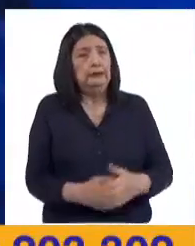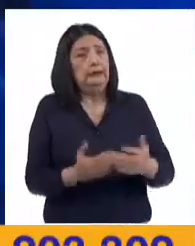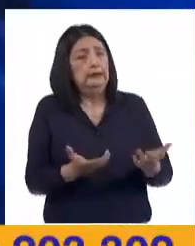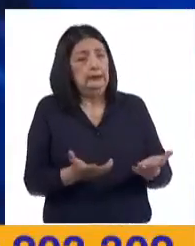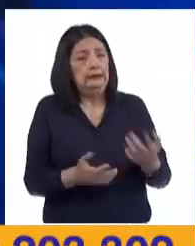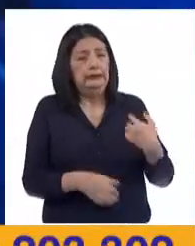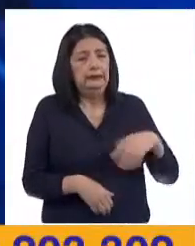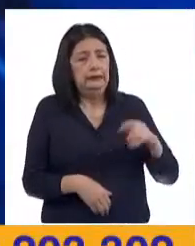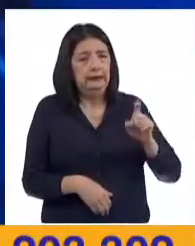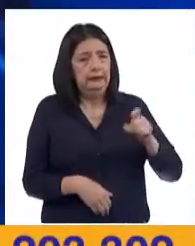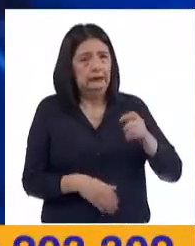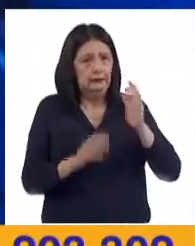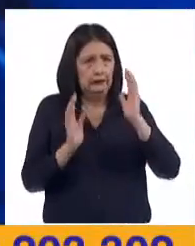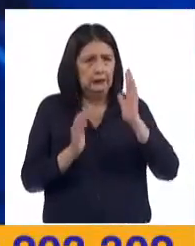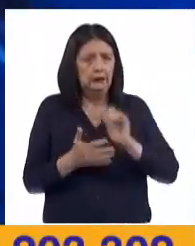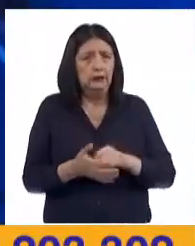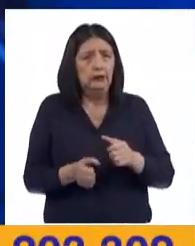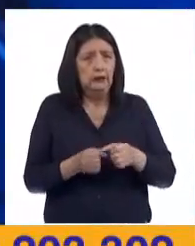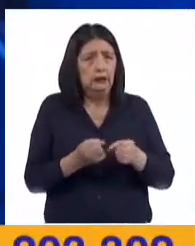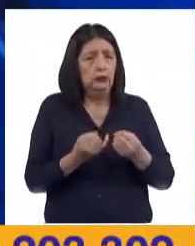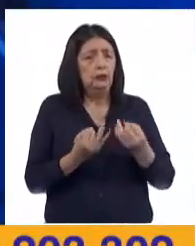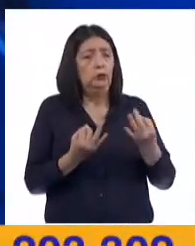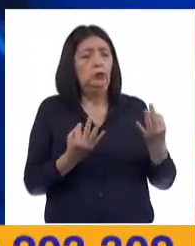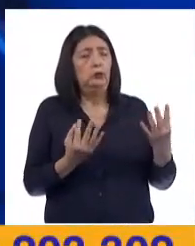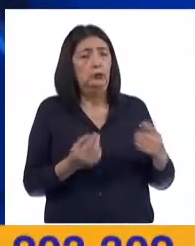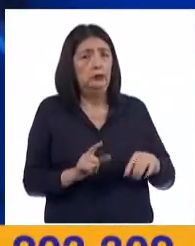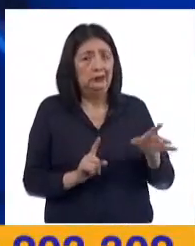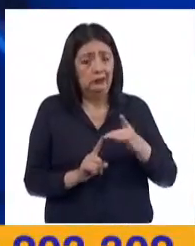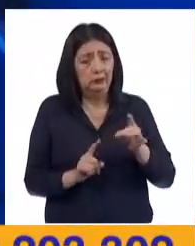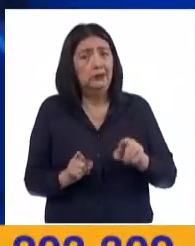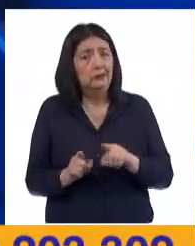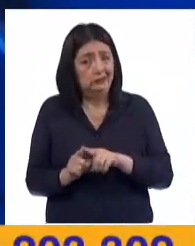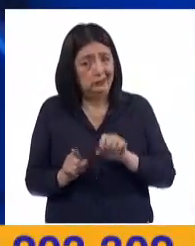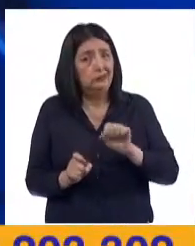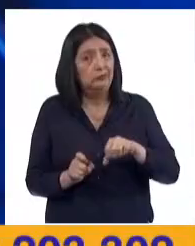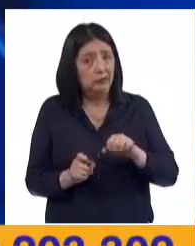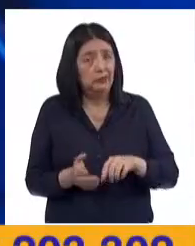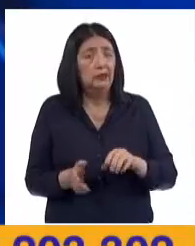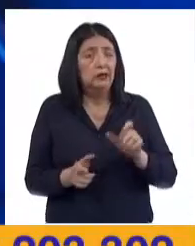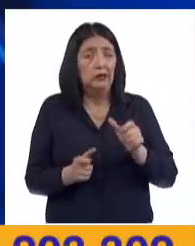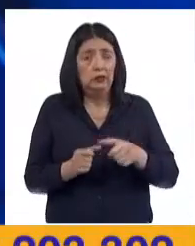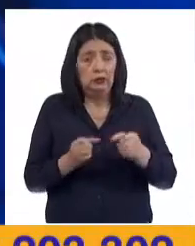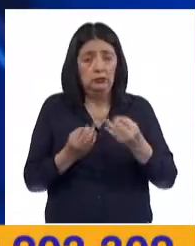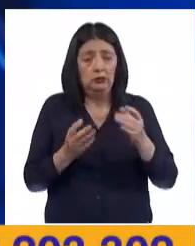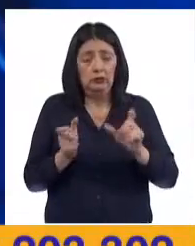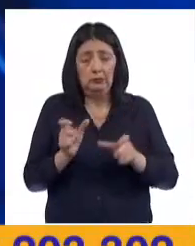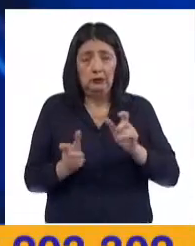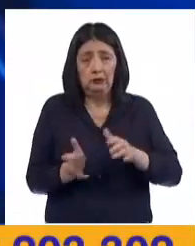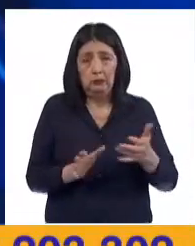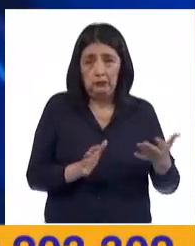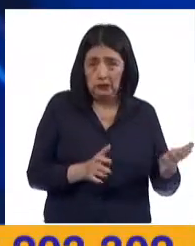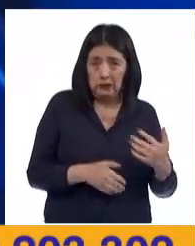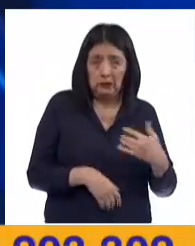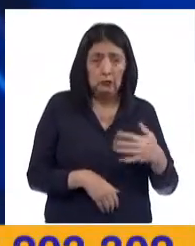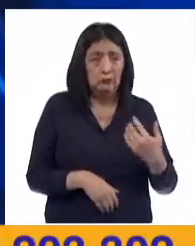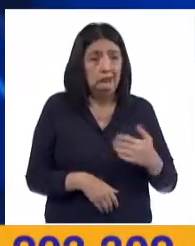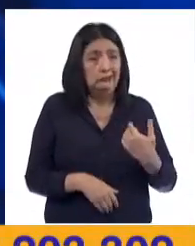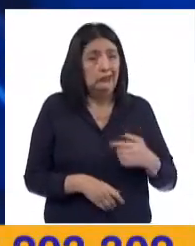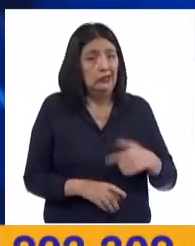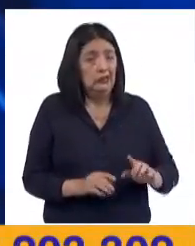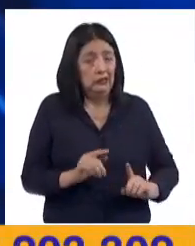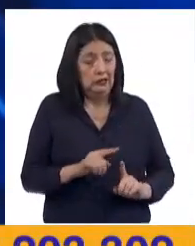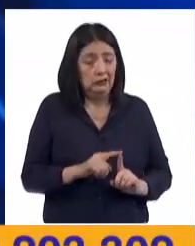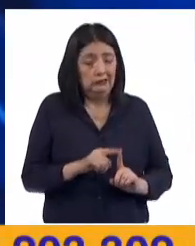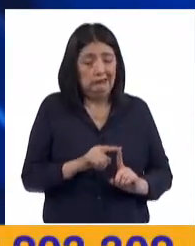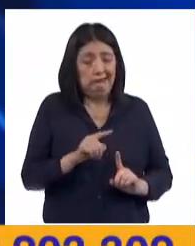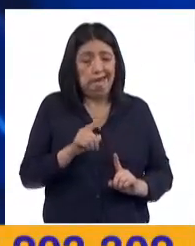Bueno, hay que estar muy atentos al número, además, al número de contagios, pero también al número de fallecidos que deja esta pandemia. Hemos llegado al pico